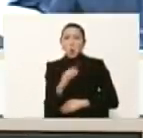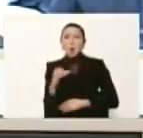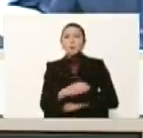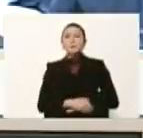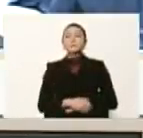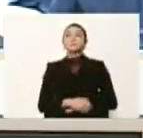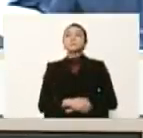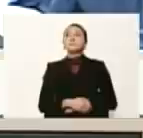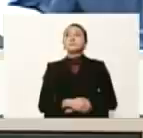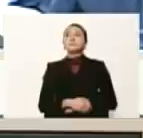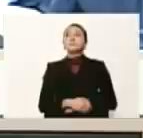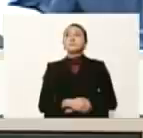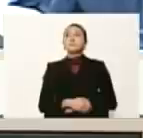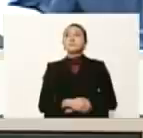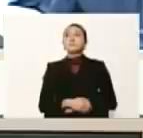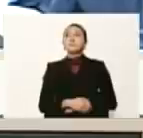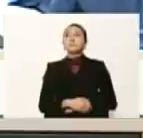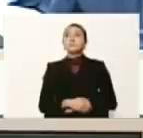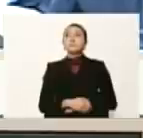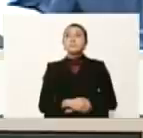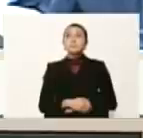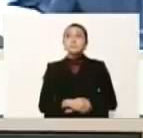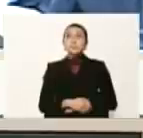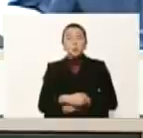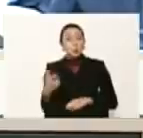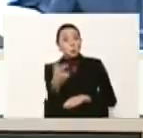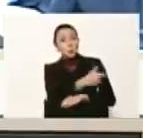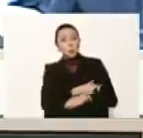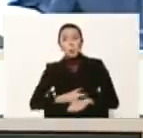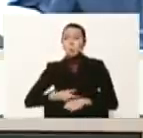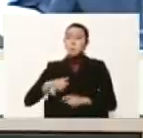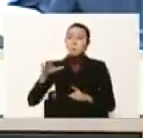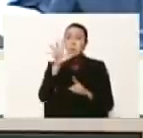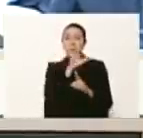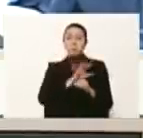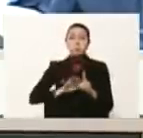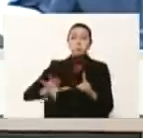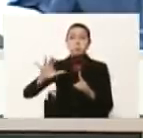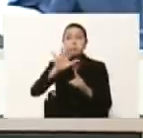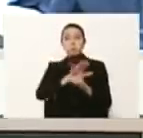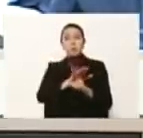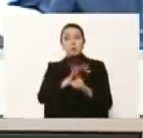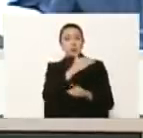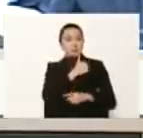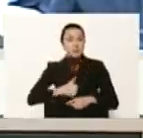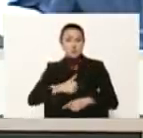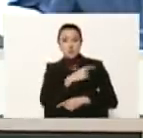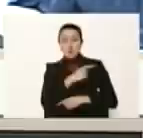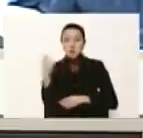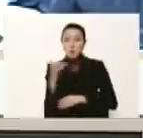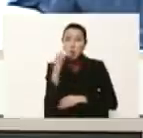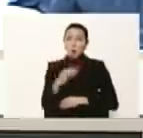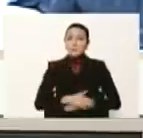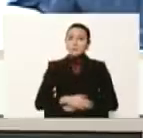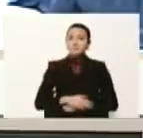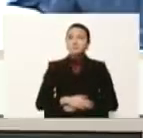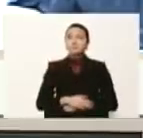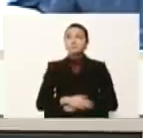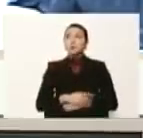allí a lavarle la cara al señor Duque, pero tan impresentable que no se tomaron la foto.